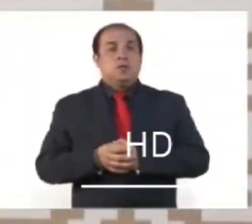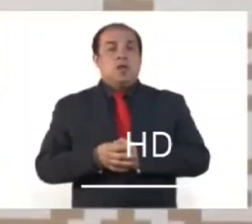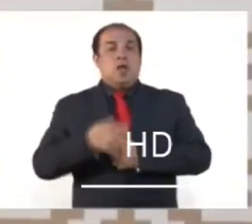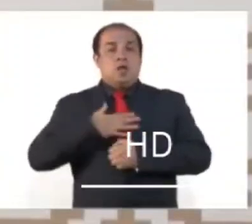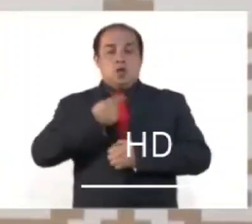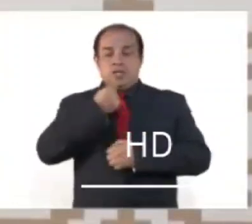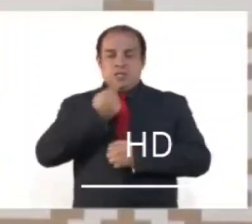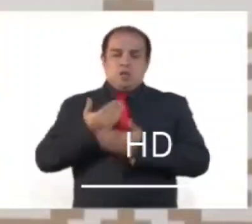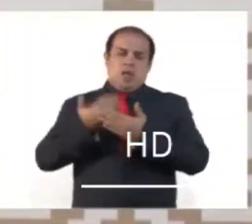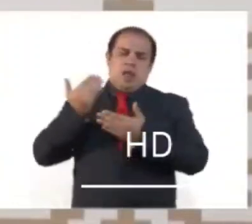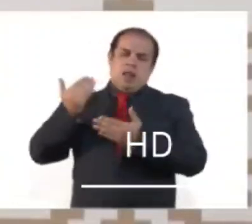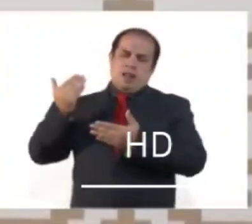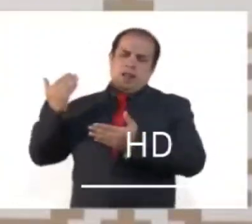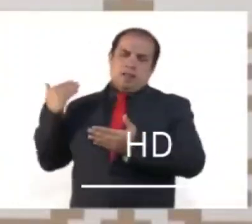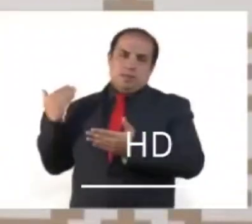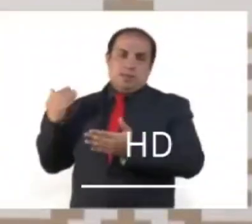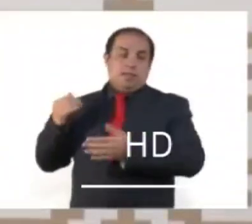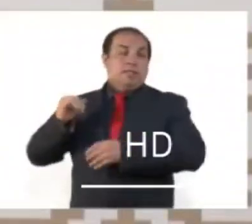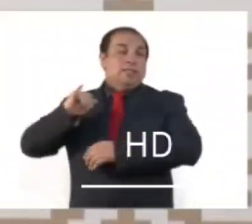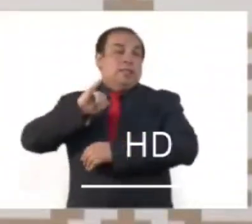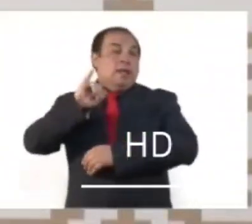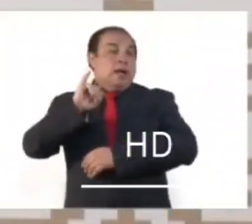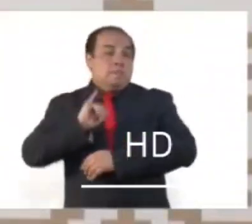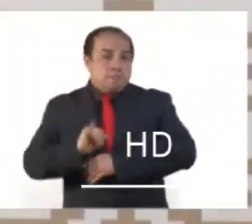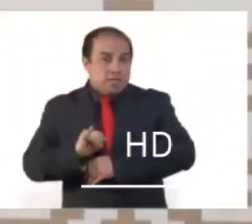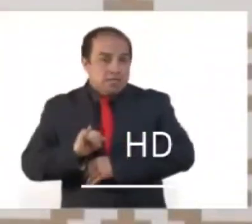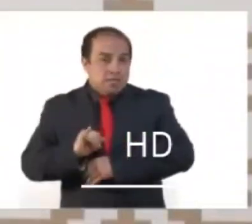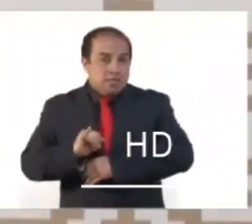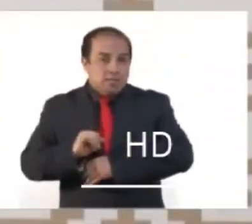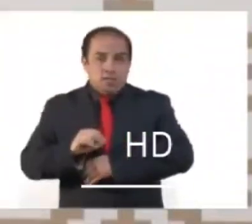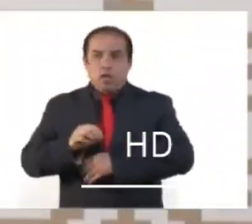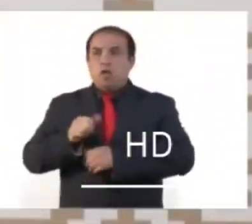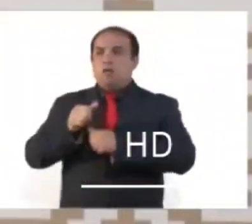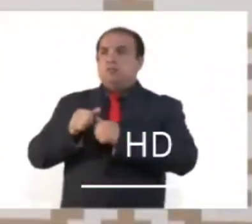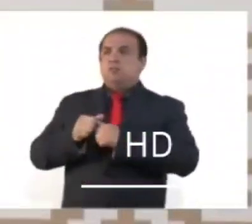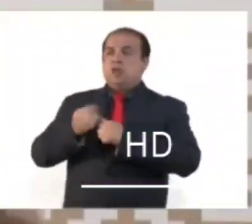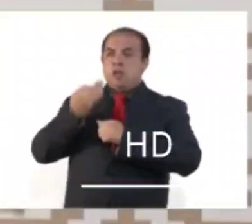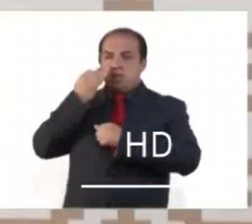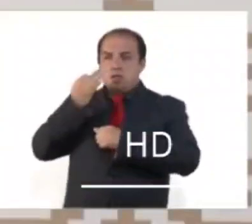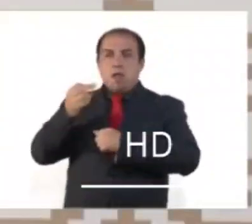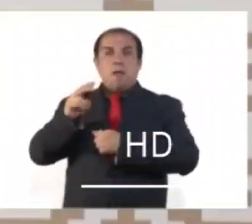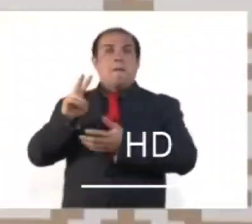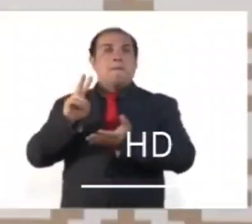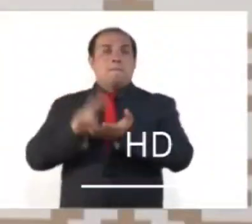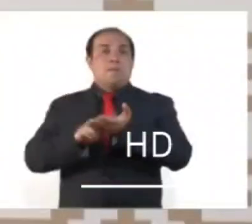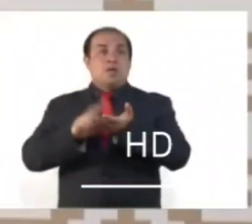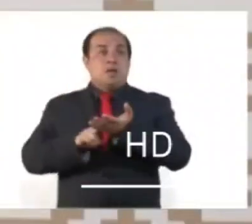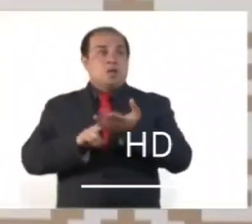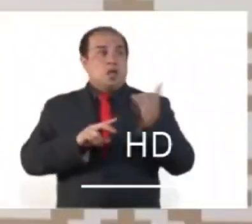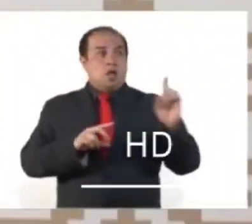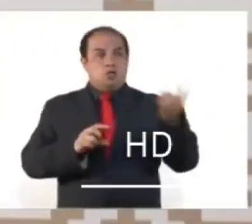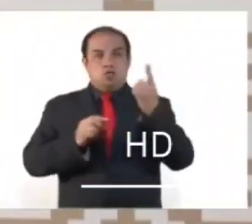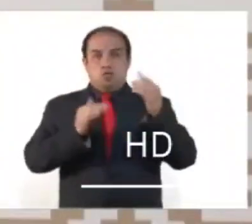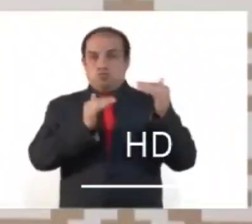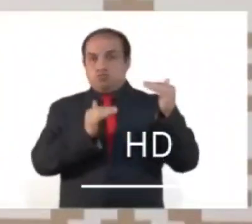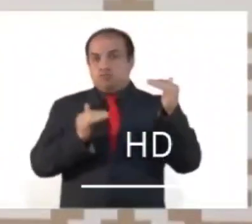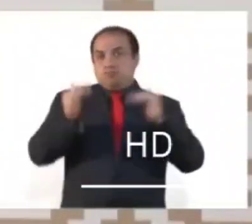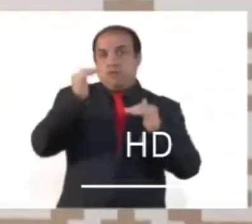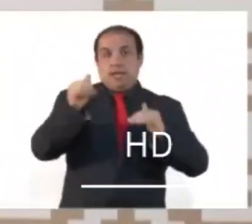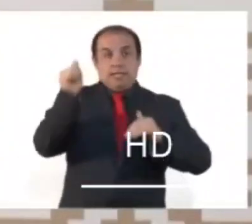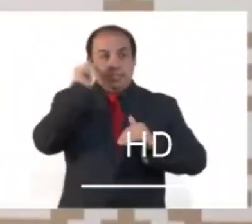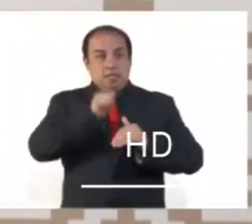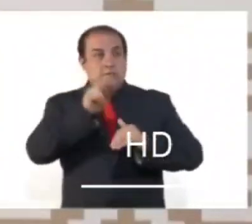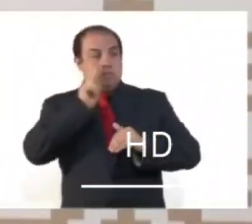mi infancia jamás había visto que el peso se revaluara sobre el dólar. Siempre